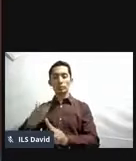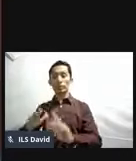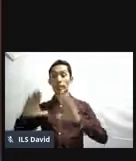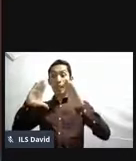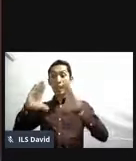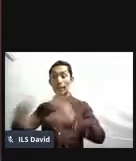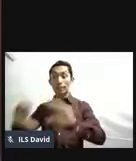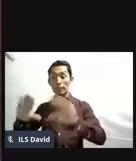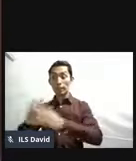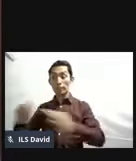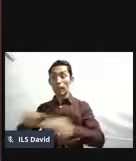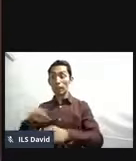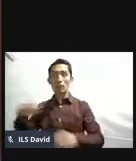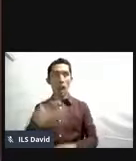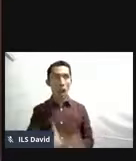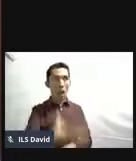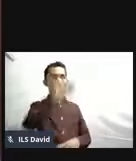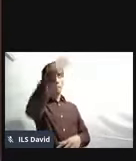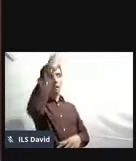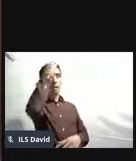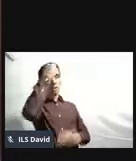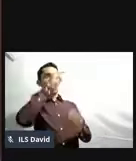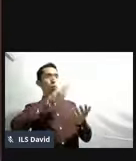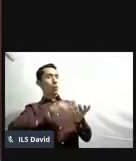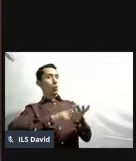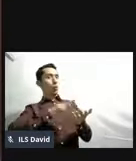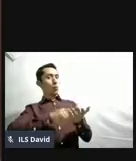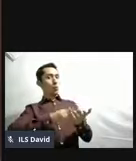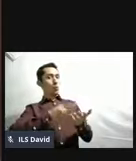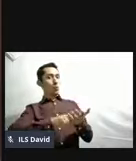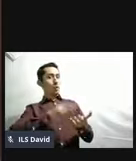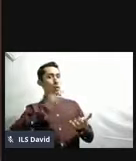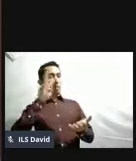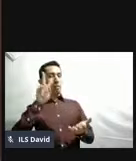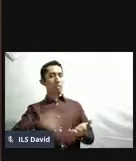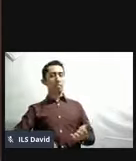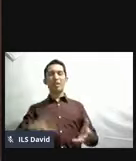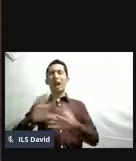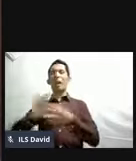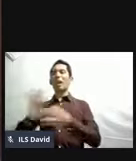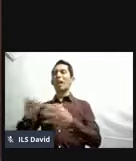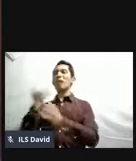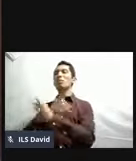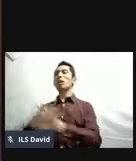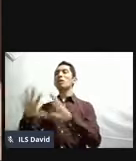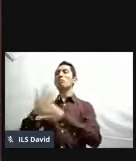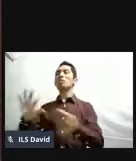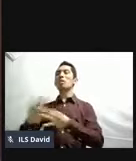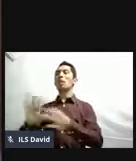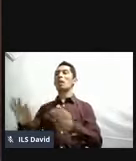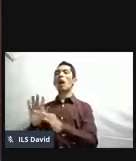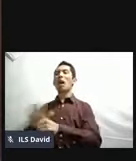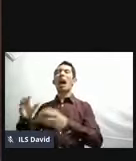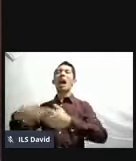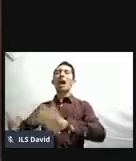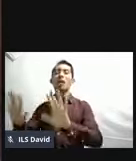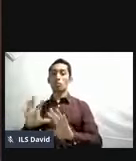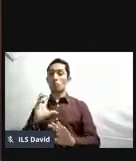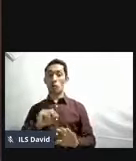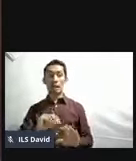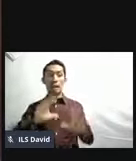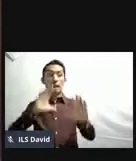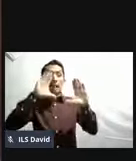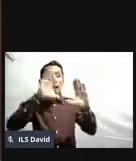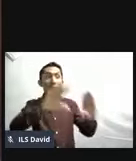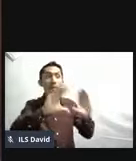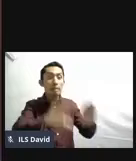significativos. No deben ser un cúmulo de contenidos sin sentido, porque justo lo que estamos provocando es que los